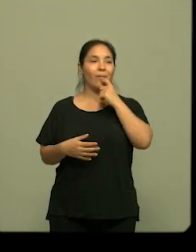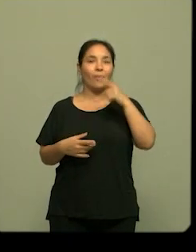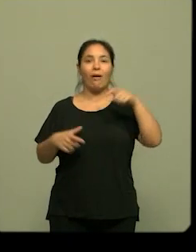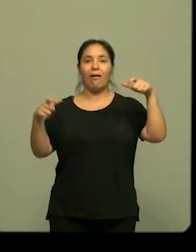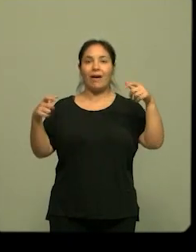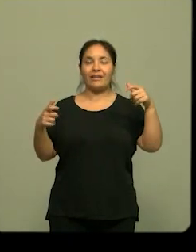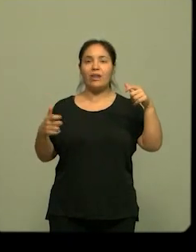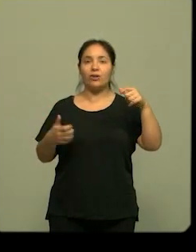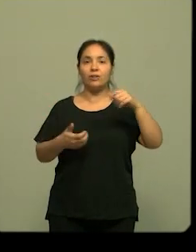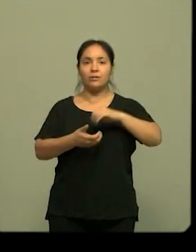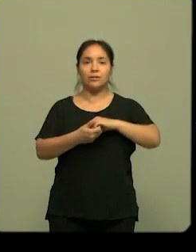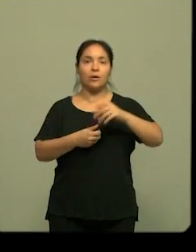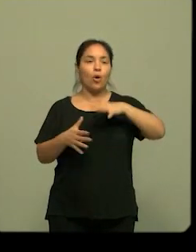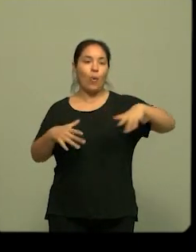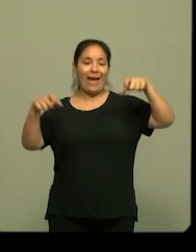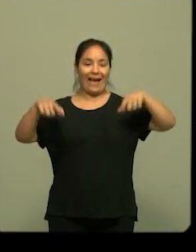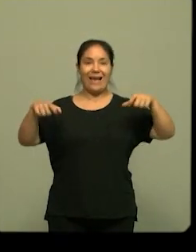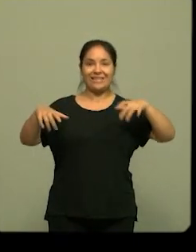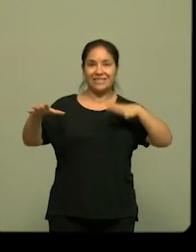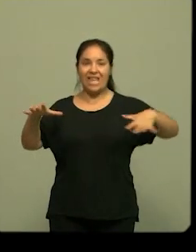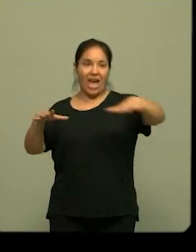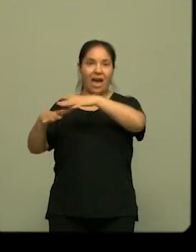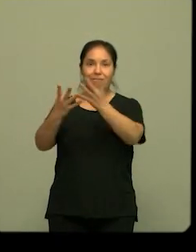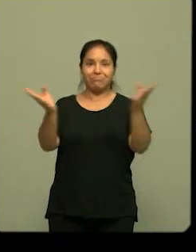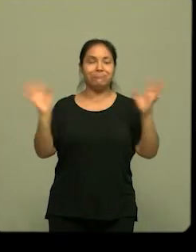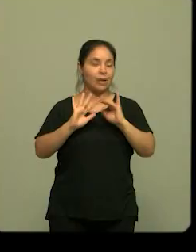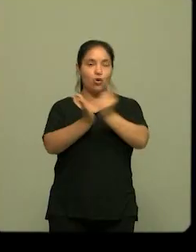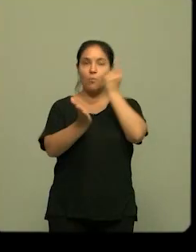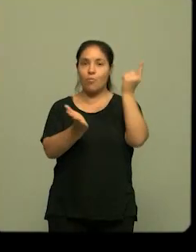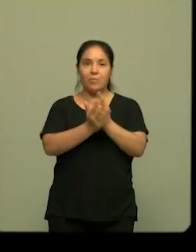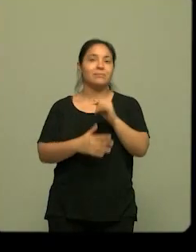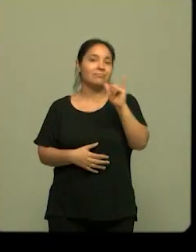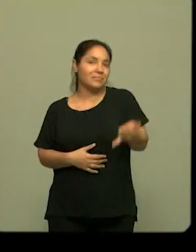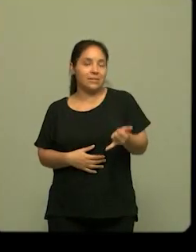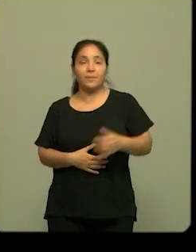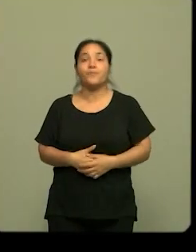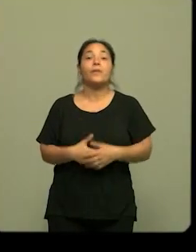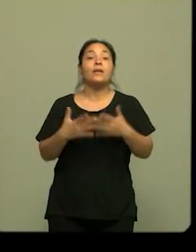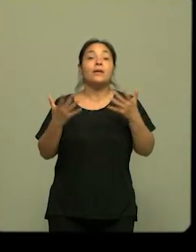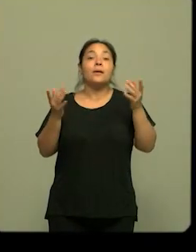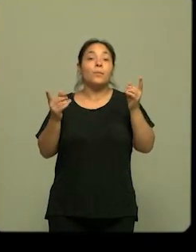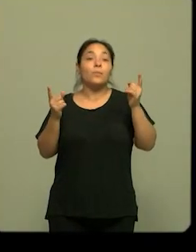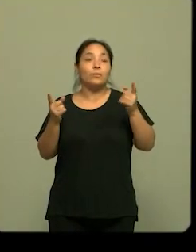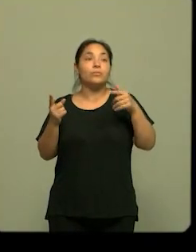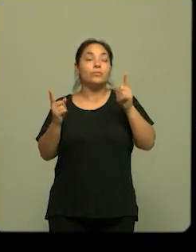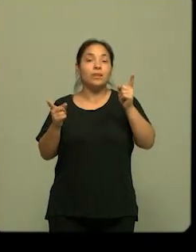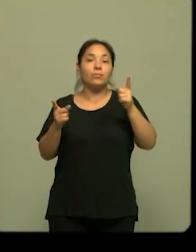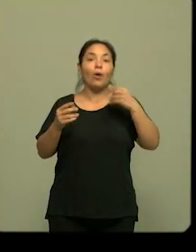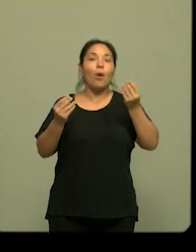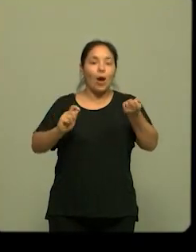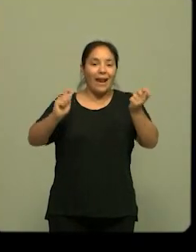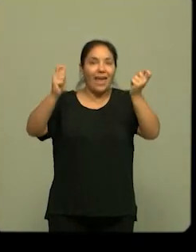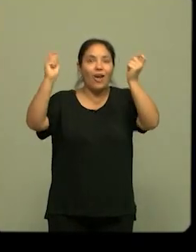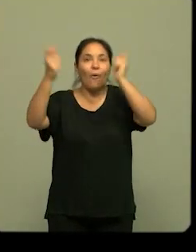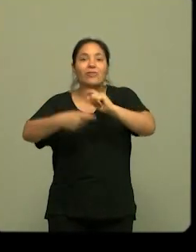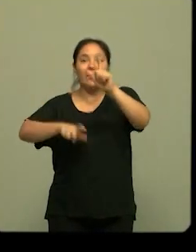qué interesante, porque además es parte del turismo, como decíamos al principio, que se va renovando y que es parte de una respuesta a la demanda que te genera la misma